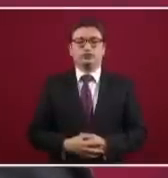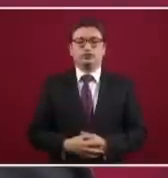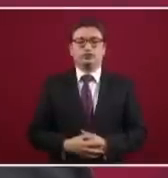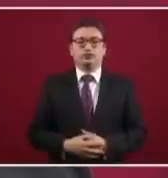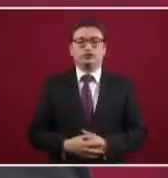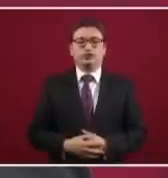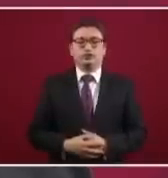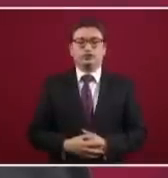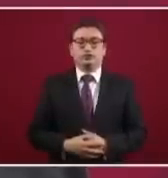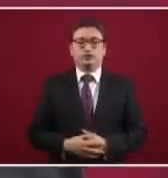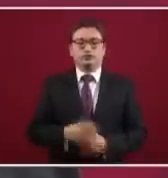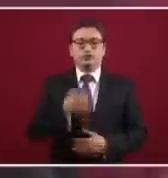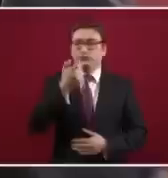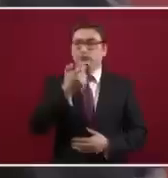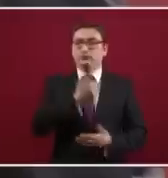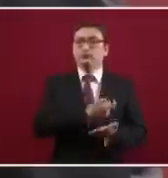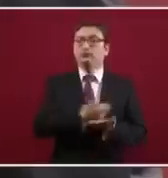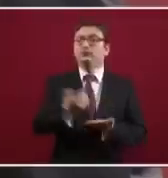los sueldos,